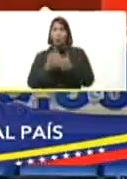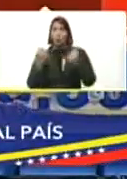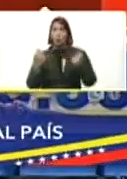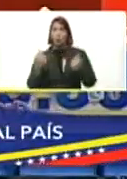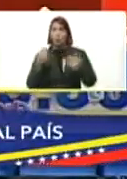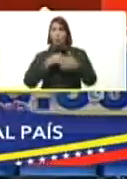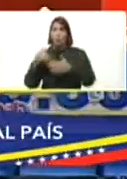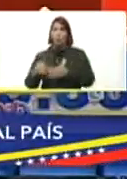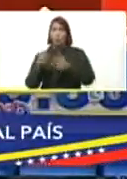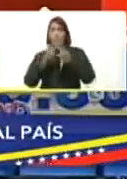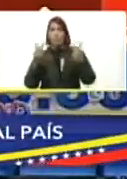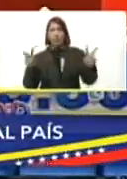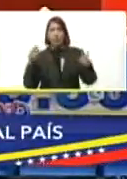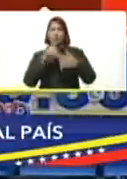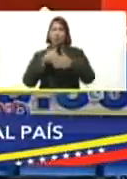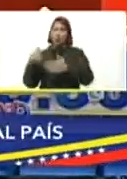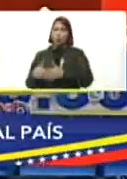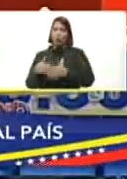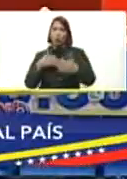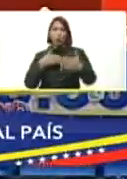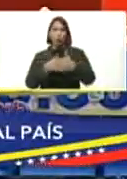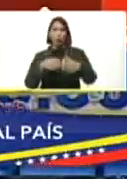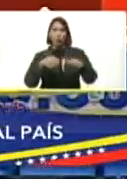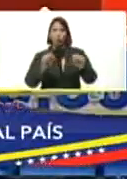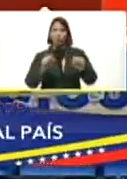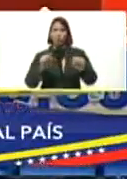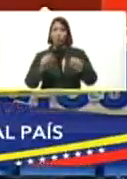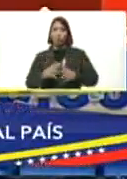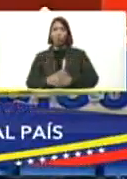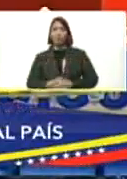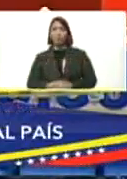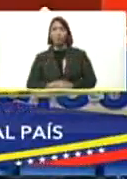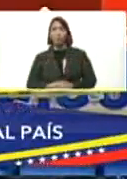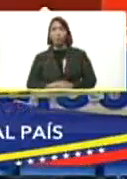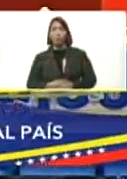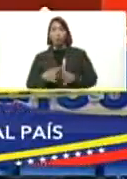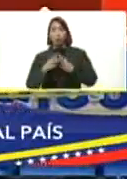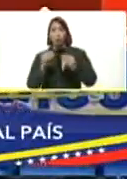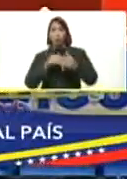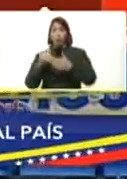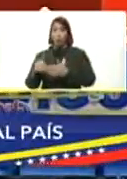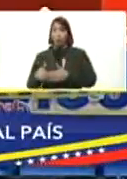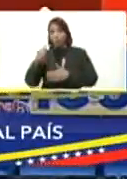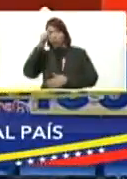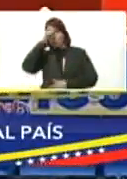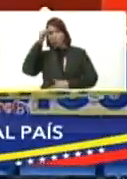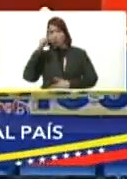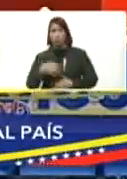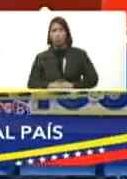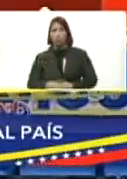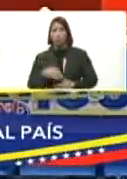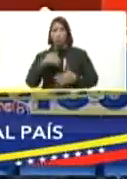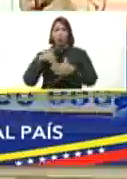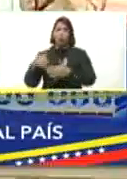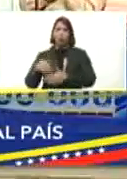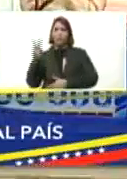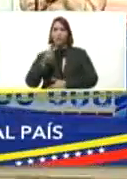por la paz, vota contra el imperialismo norteamericano. Todo el que vota el domingo, vota por